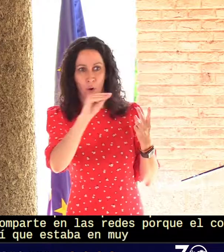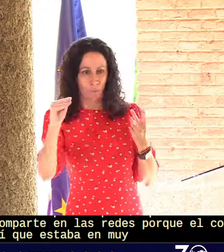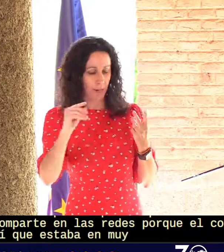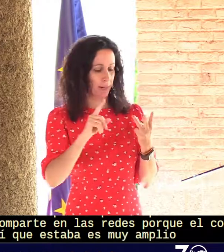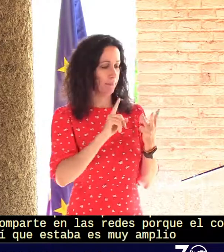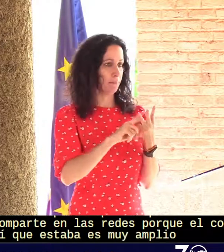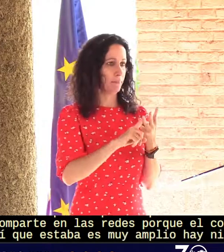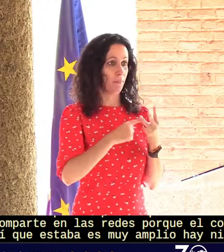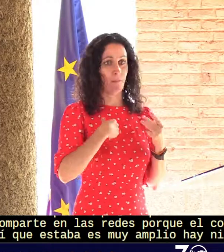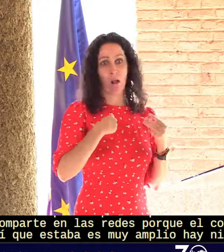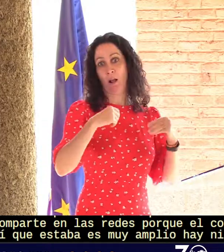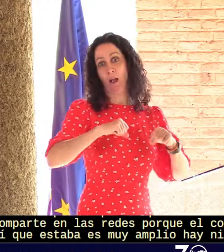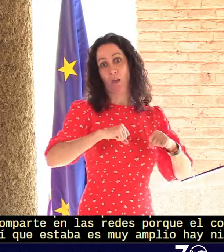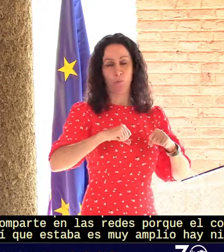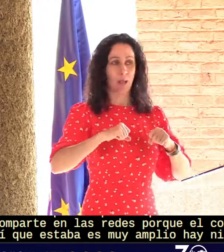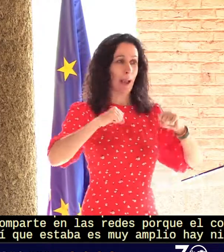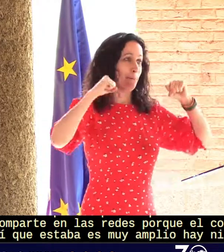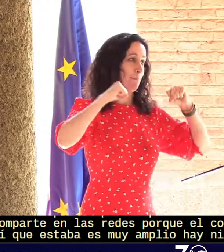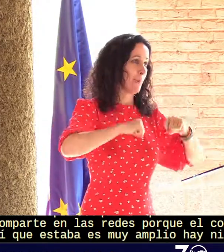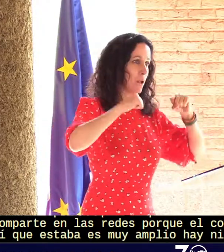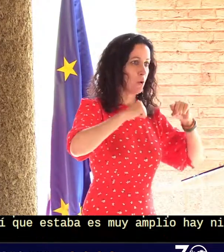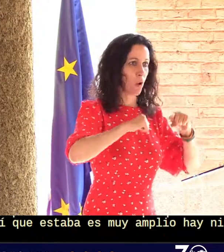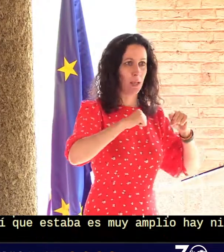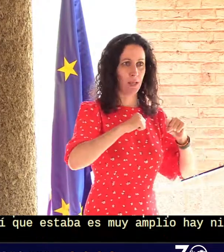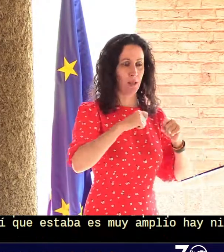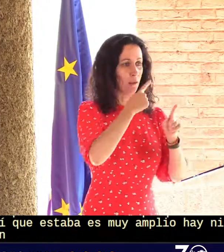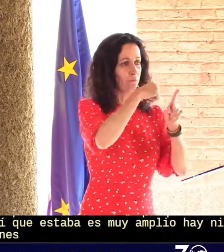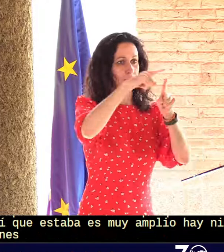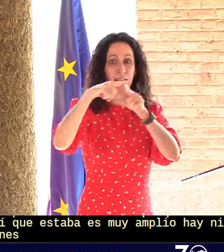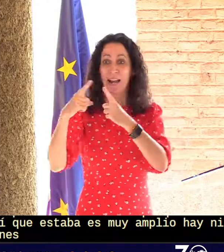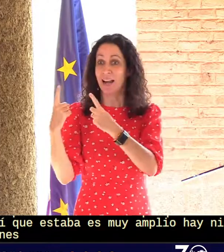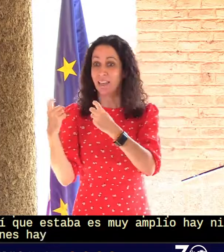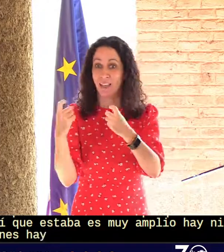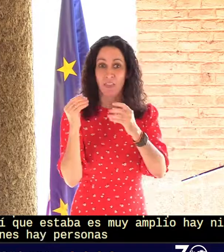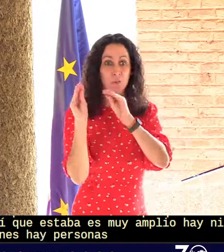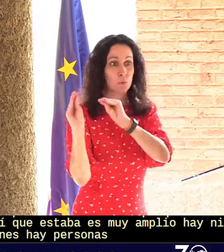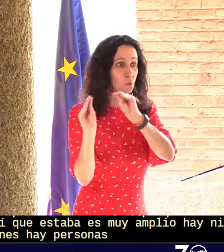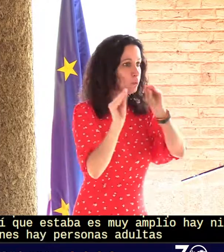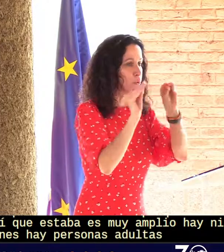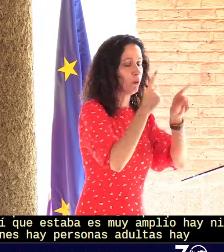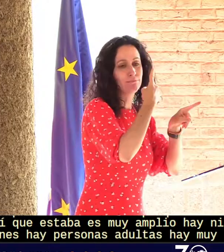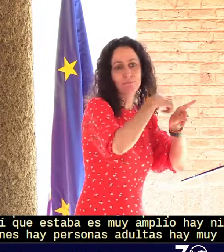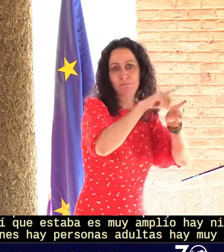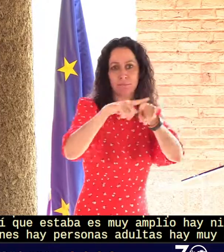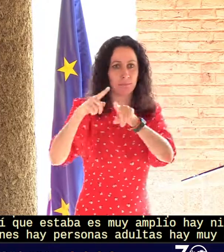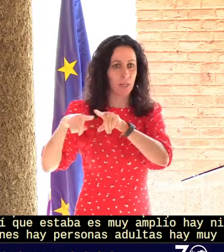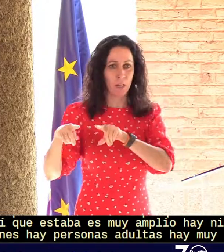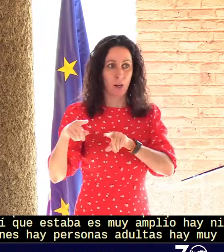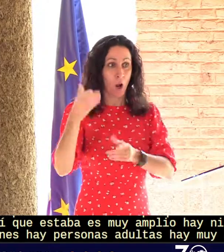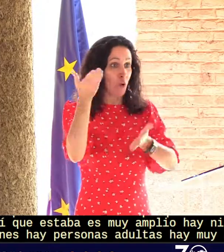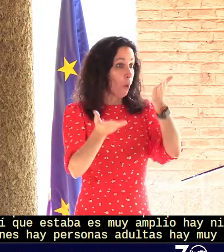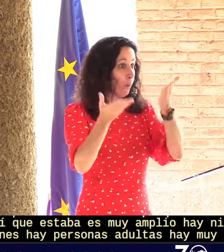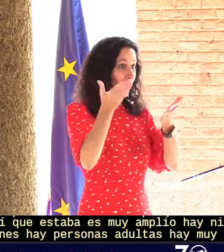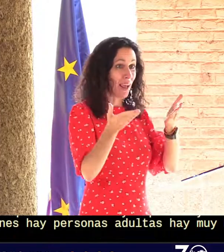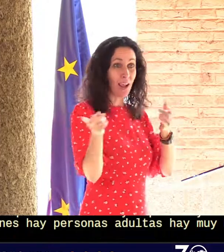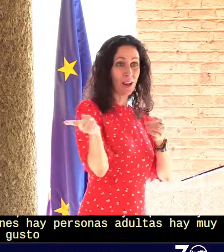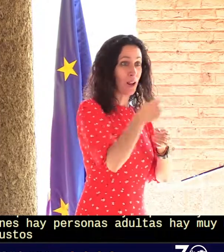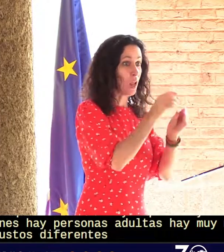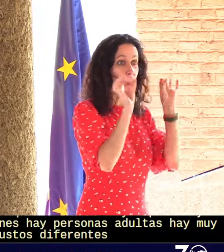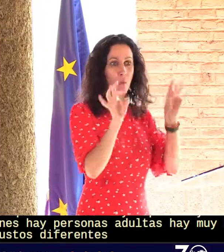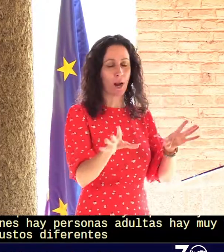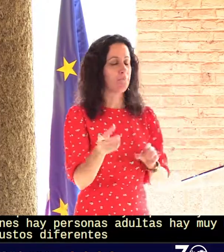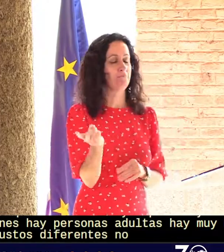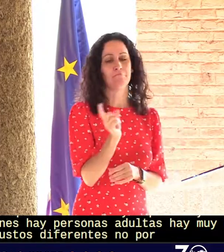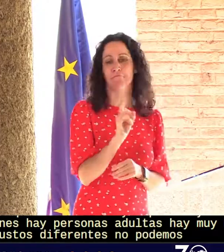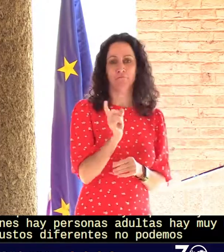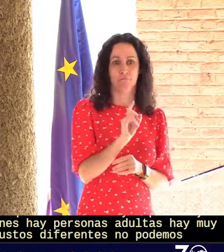amplio hay niños hay niños sordos hay eh jóvenes Hay personas adultas hay muy mayores y cada unos tienen gustos diferentes